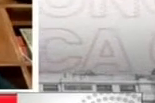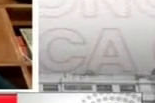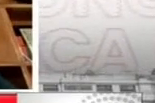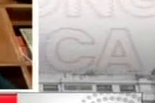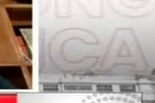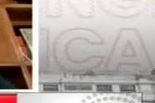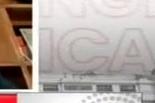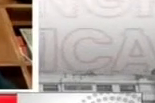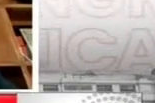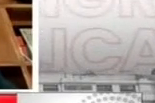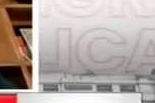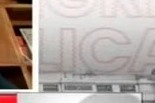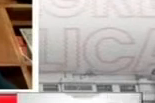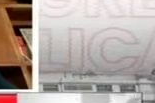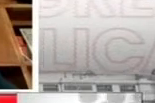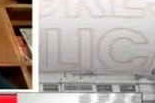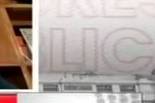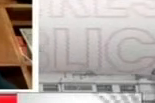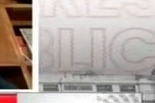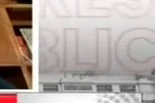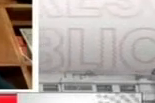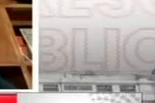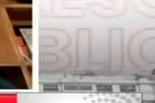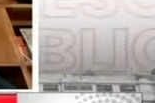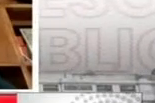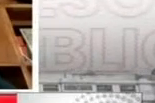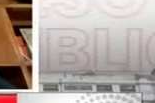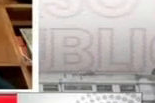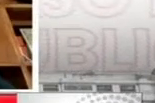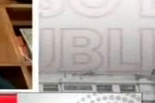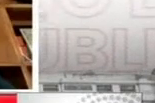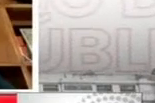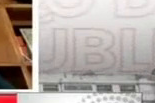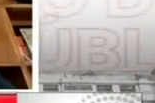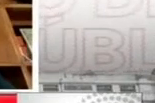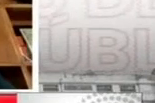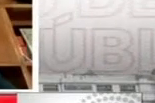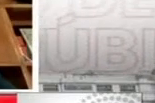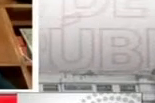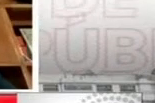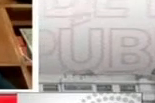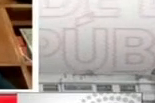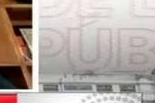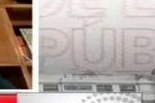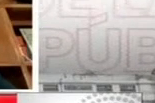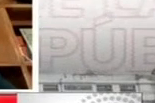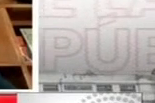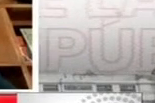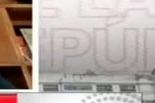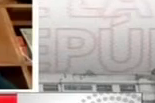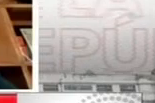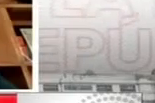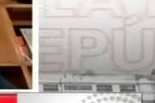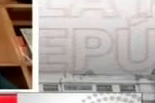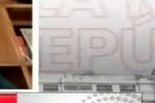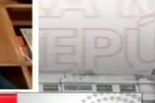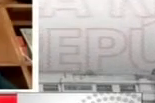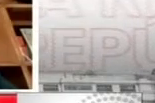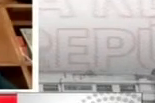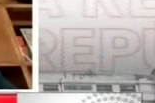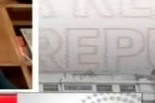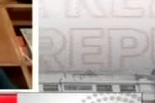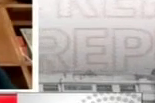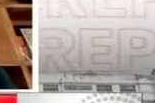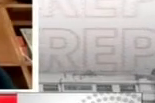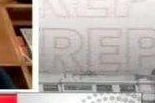alto. Señor ministro, puede apoyarnos con absolver algunas consultas que han formulado. Muchas